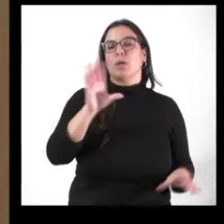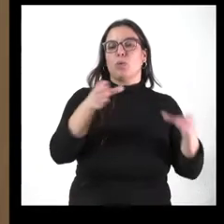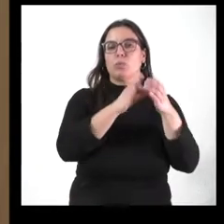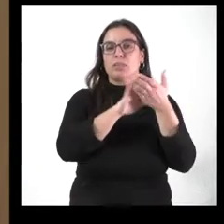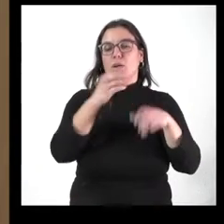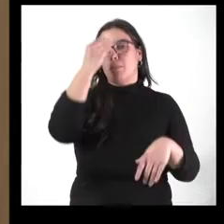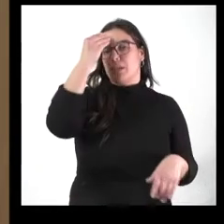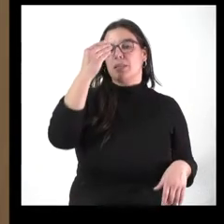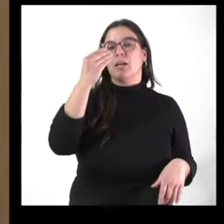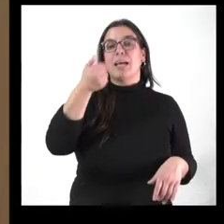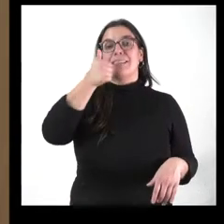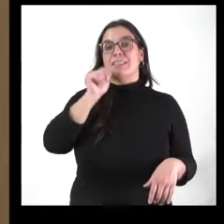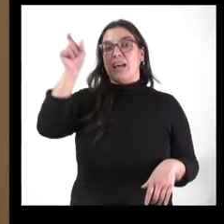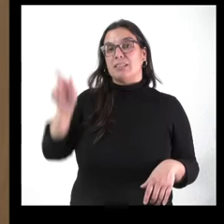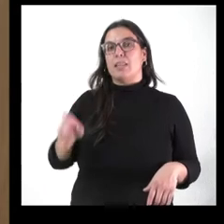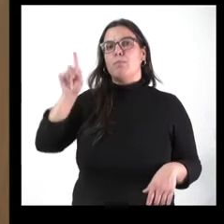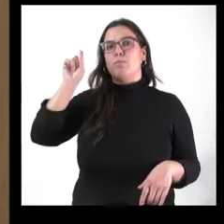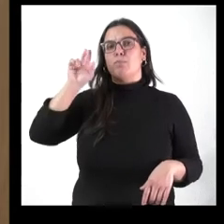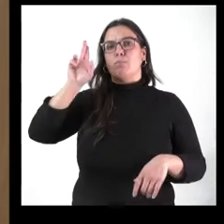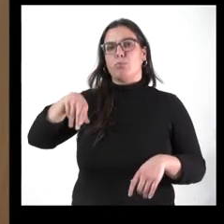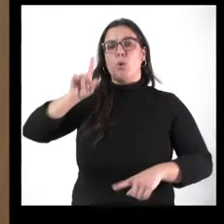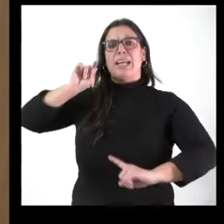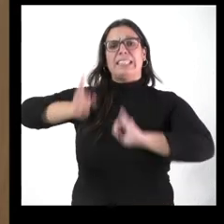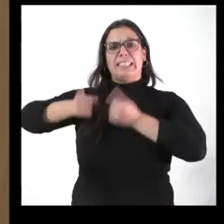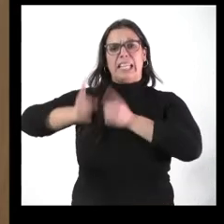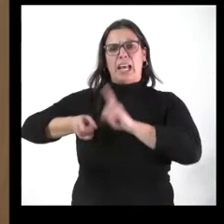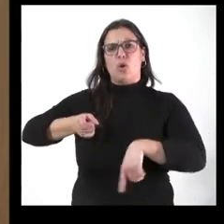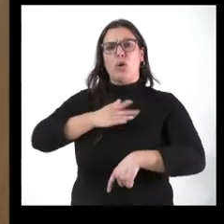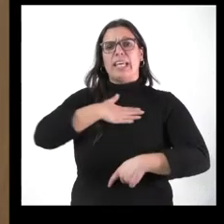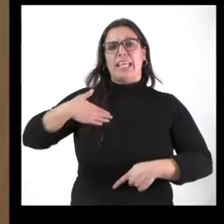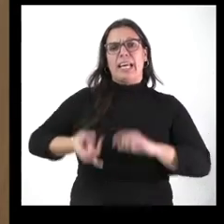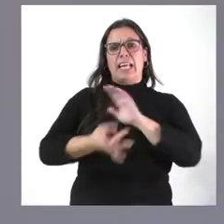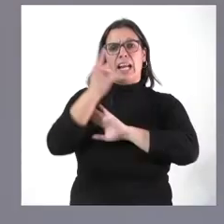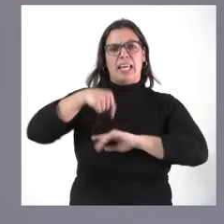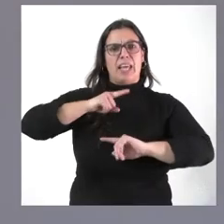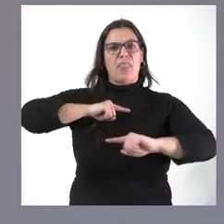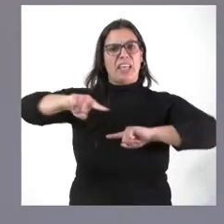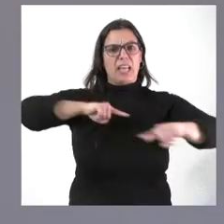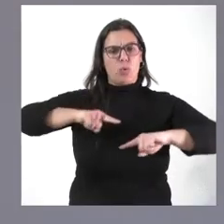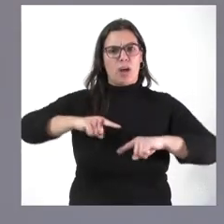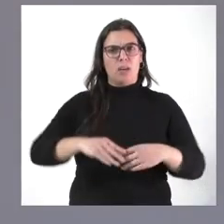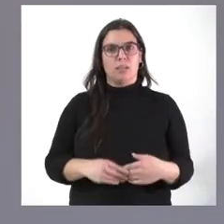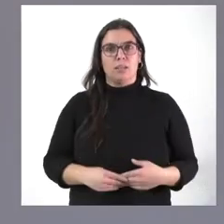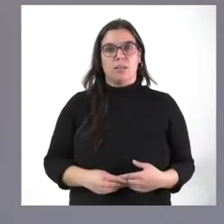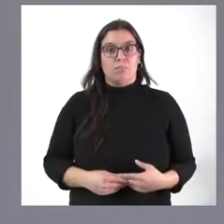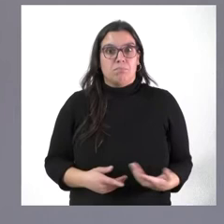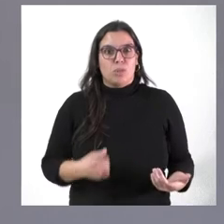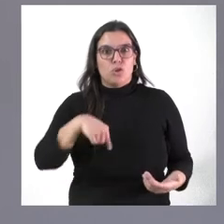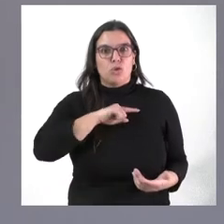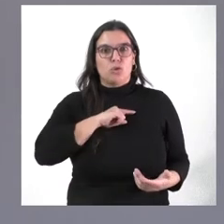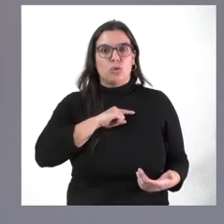casteleron considera que Pedro Sánchez es un tirano y que pretende instalar en España una dictadura Gracias nosotros estamos aquí para